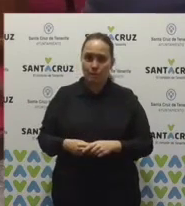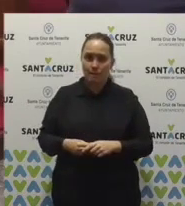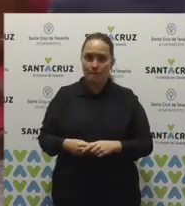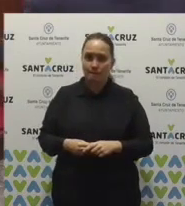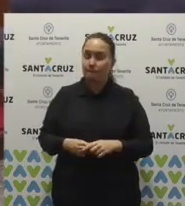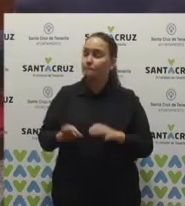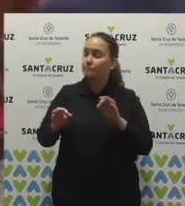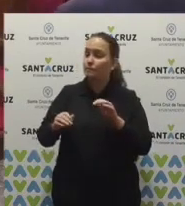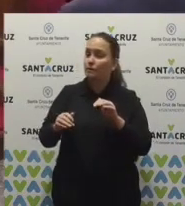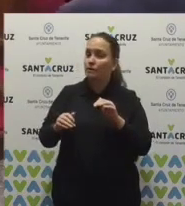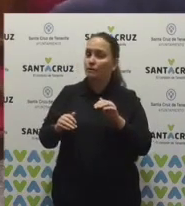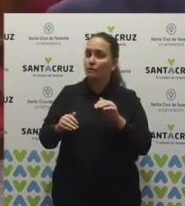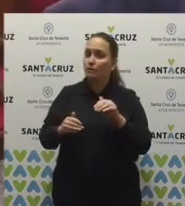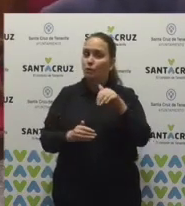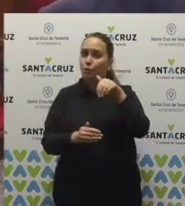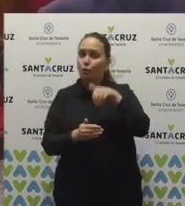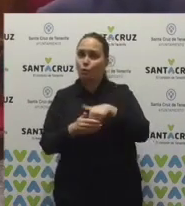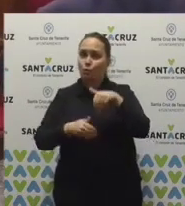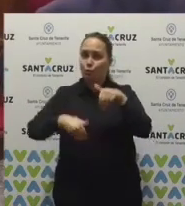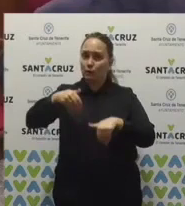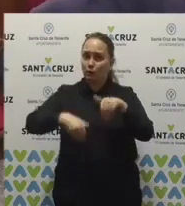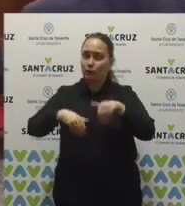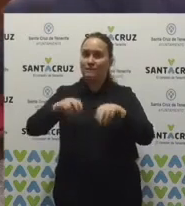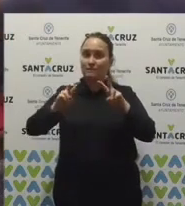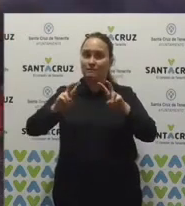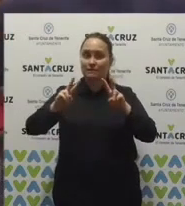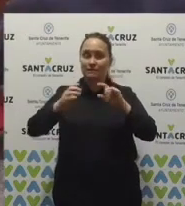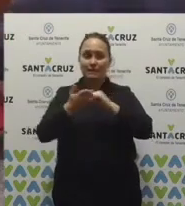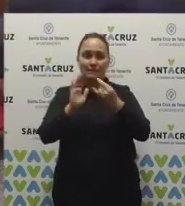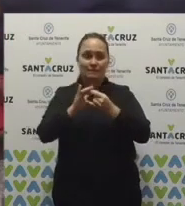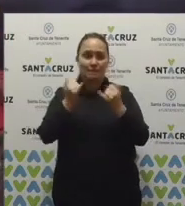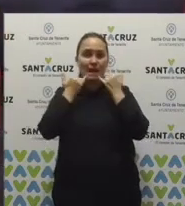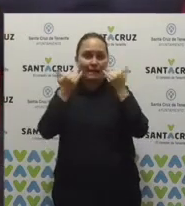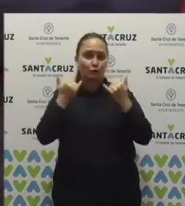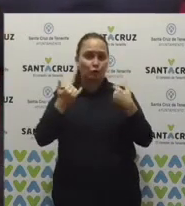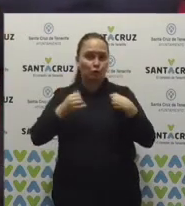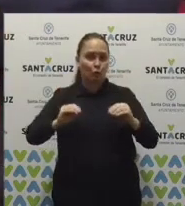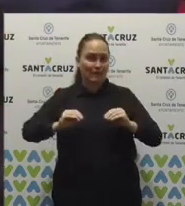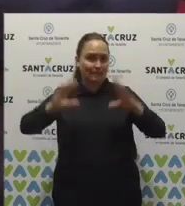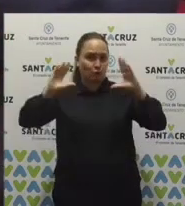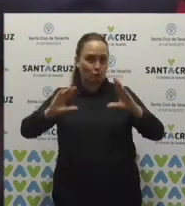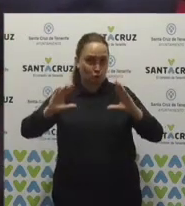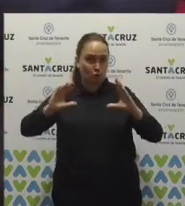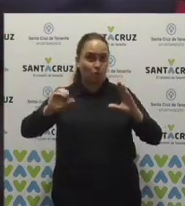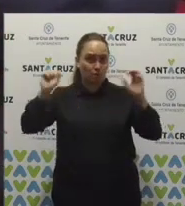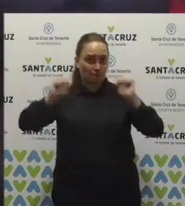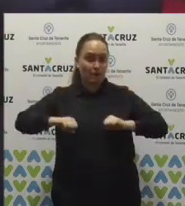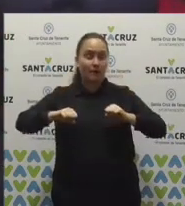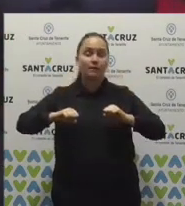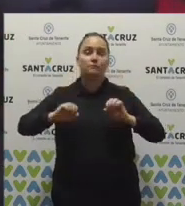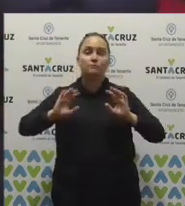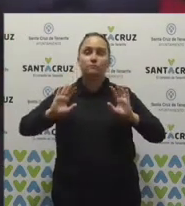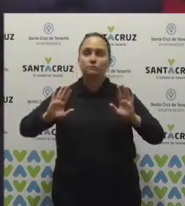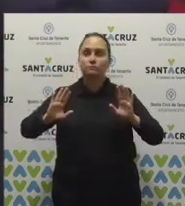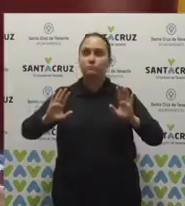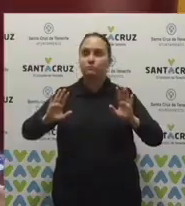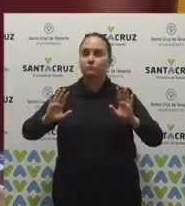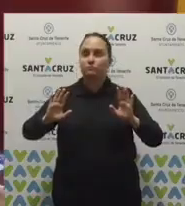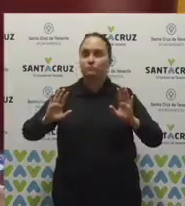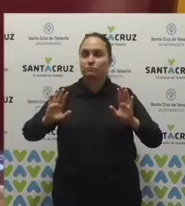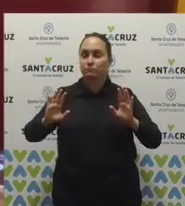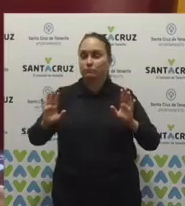la votación hay un sistema de votación electrónica yo voy a activar la votación en este momento de todas maneras entiendo que